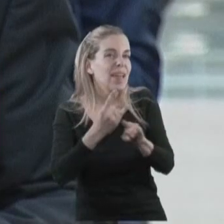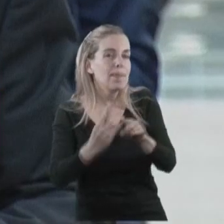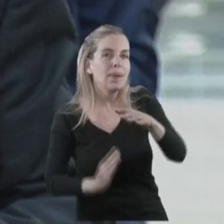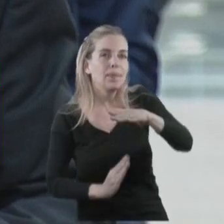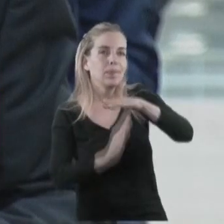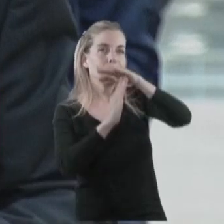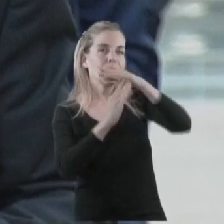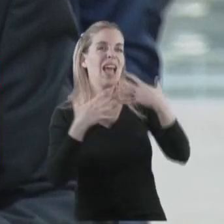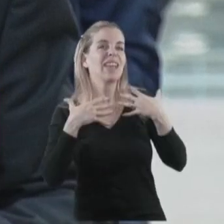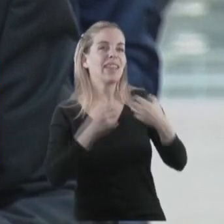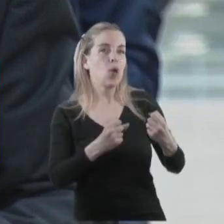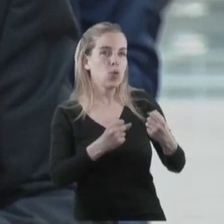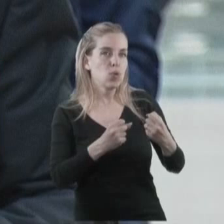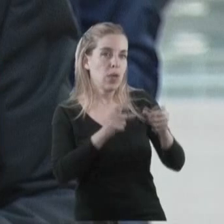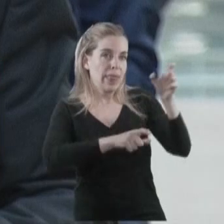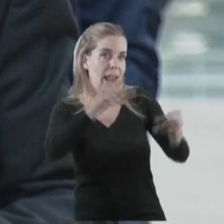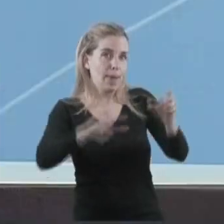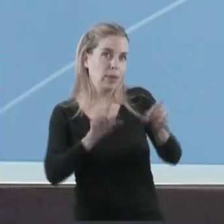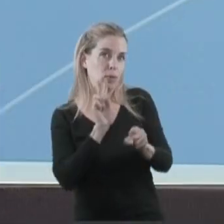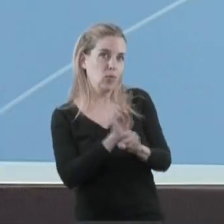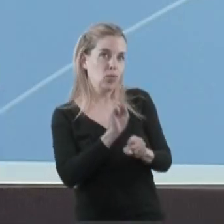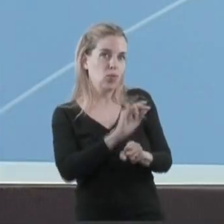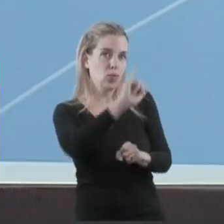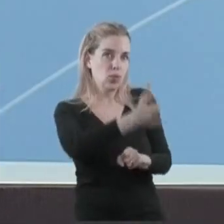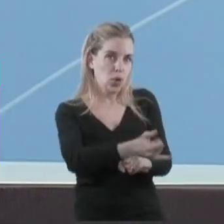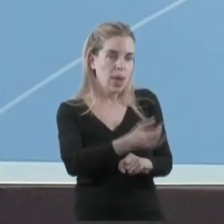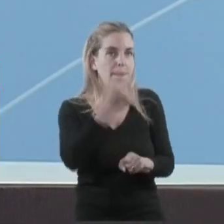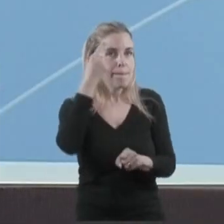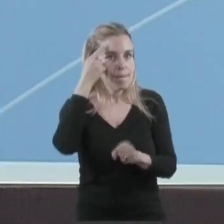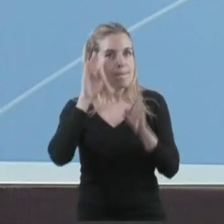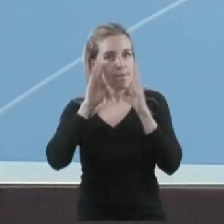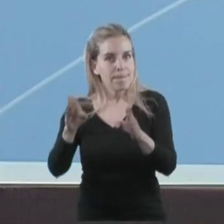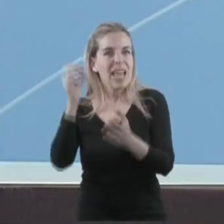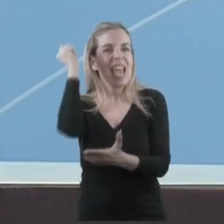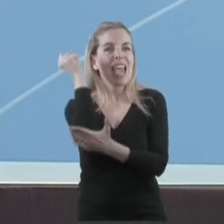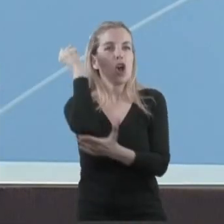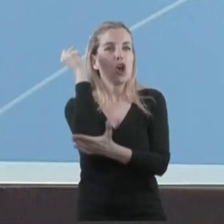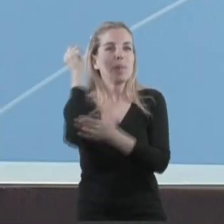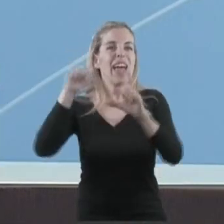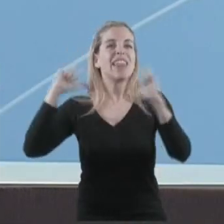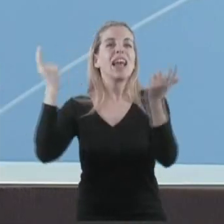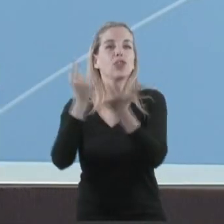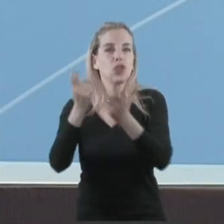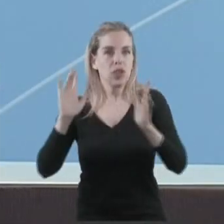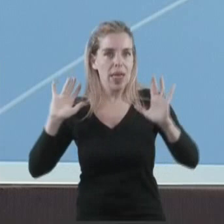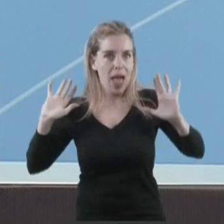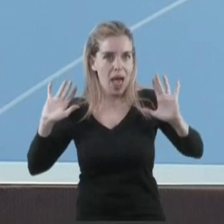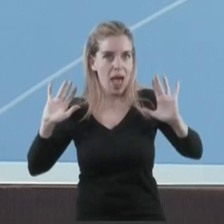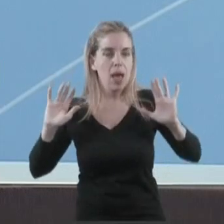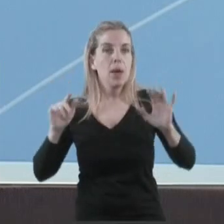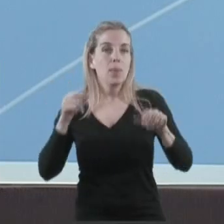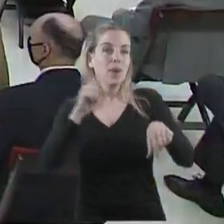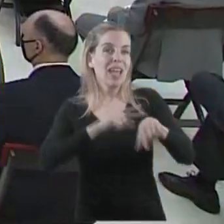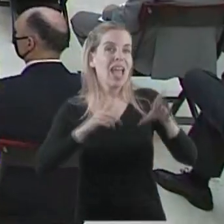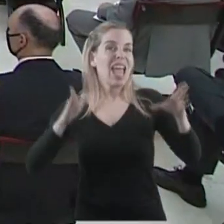y el tejido social de la economía y de la sociedad, para que podamos pasar de una etapa de hartazgo,